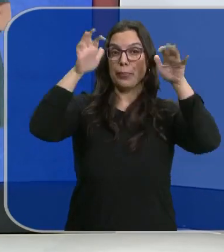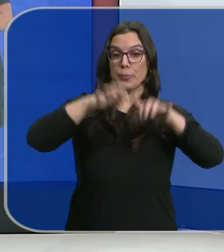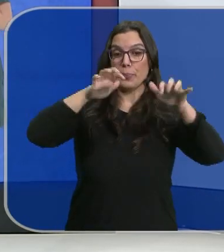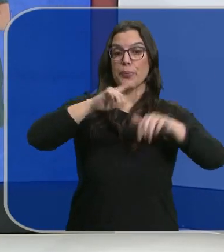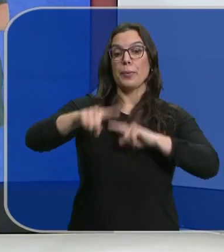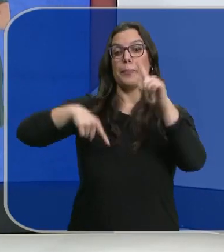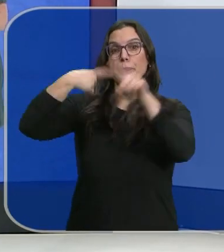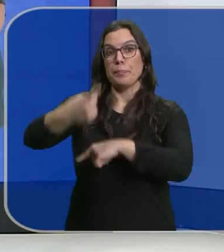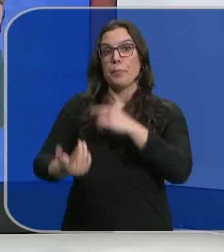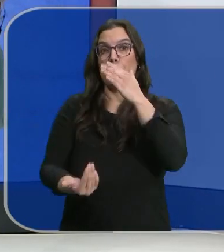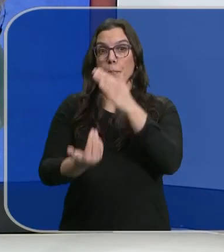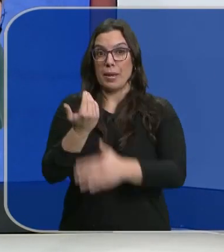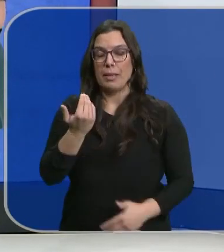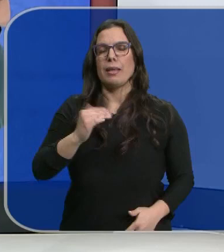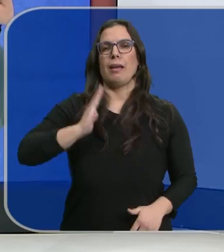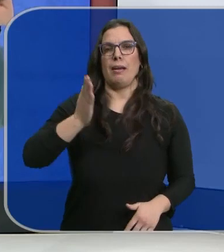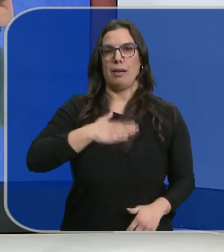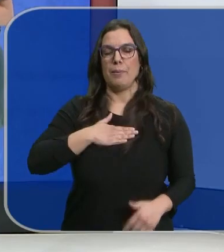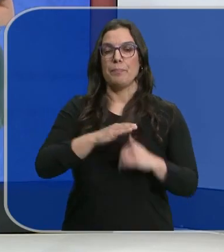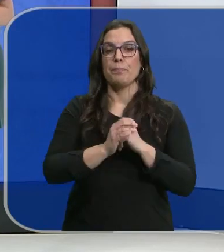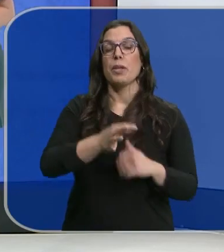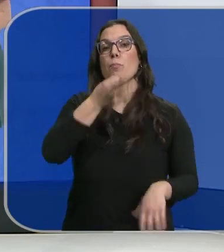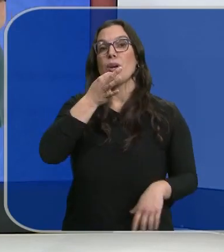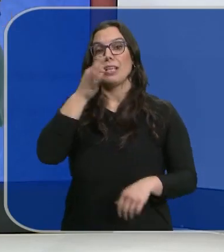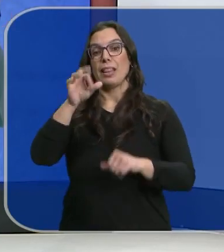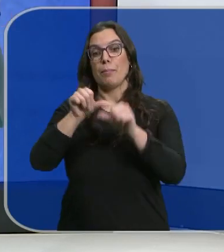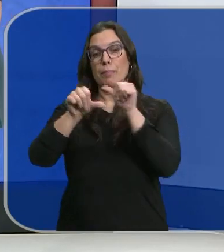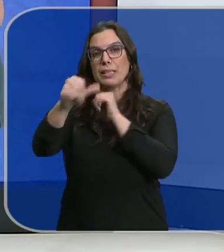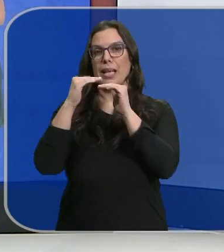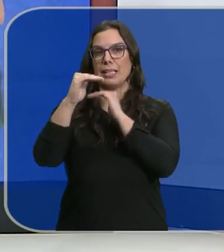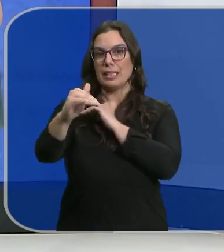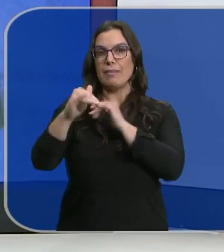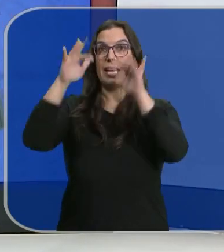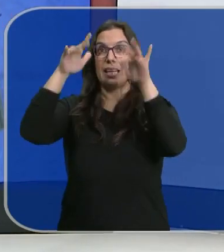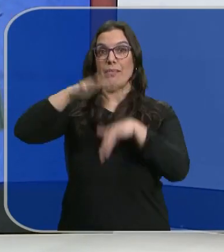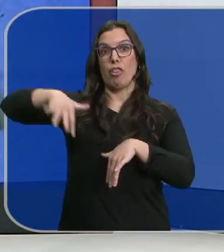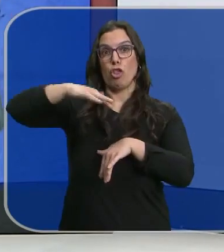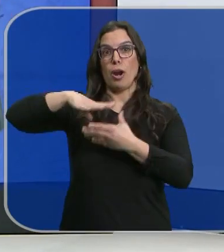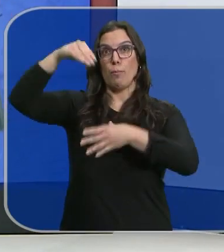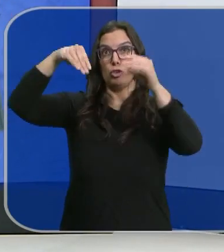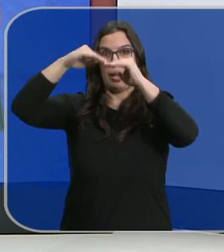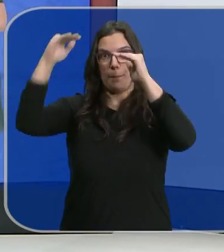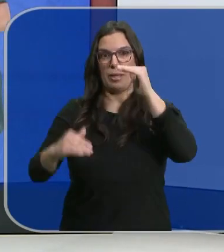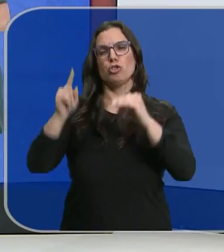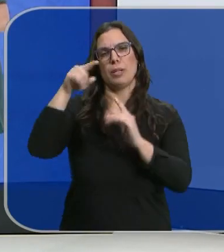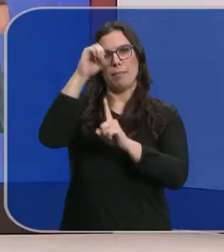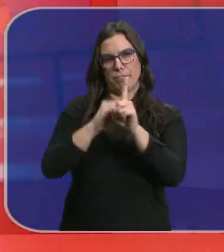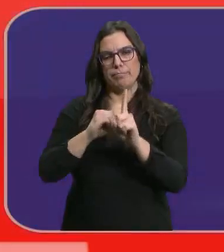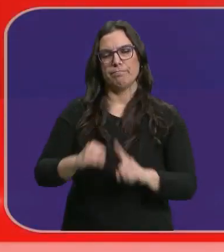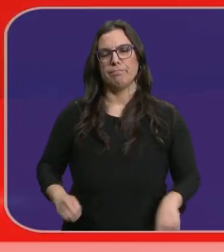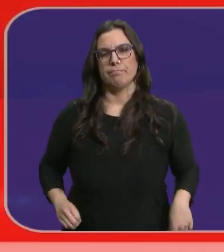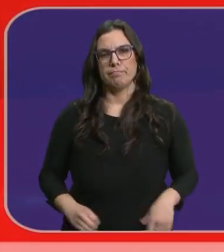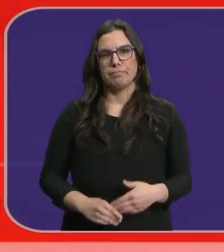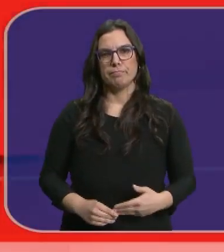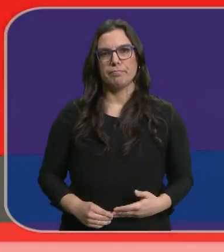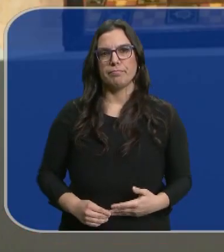y durante la mañana de la jornada de mañana. Por la tarde ya tiempo más estable, bajada de la cota de nieve y de las temperaturas también.